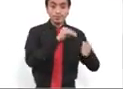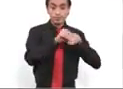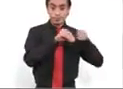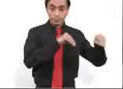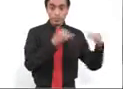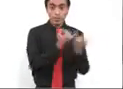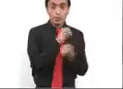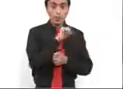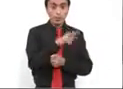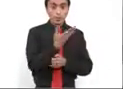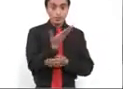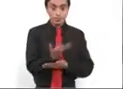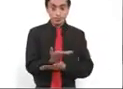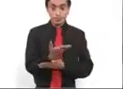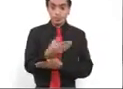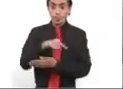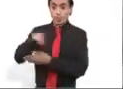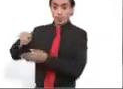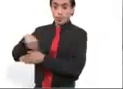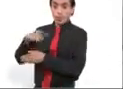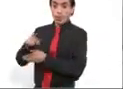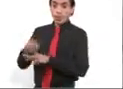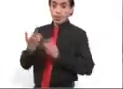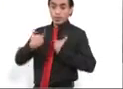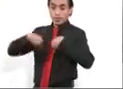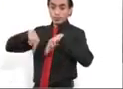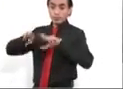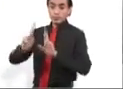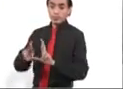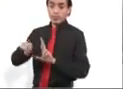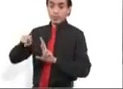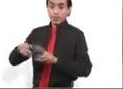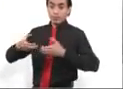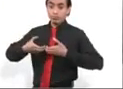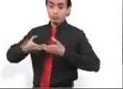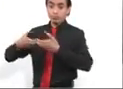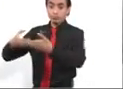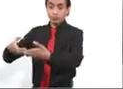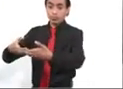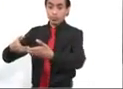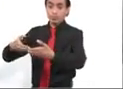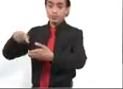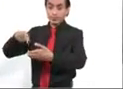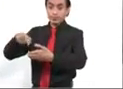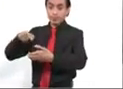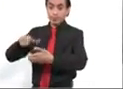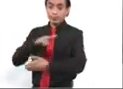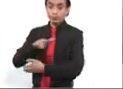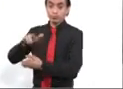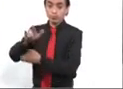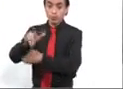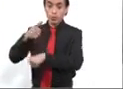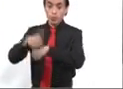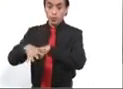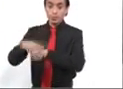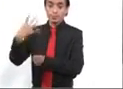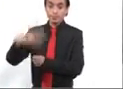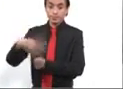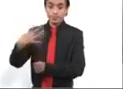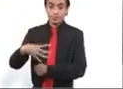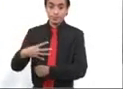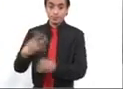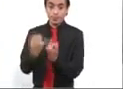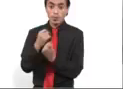y también a los representantes de las rutas, de la Ruta 14, también de